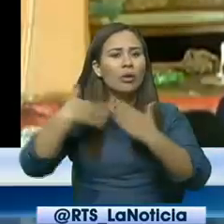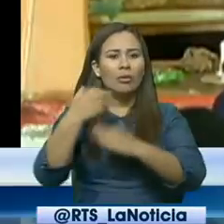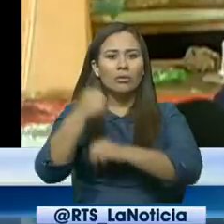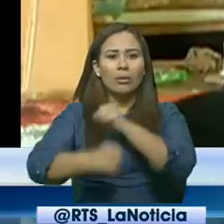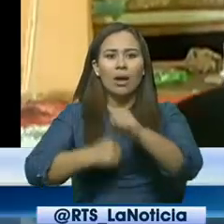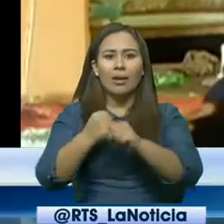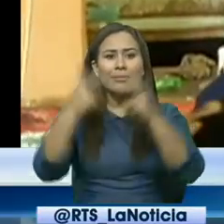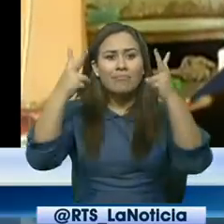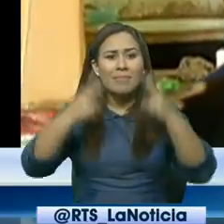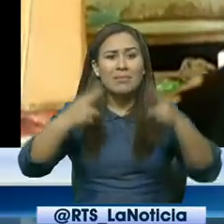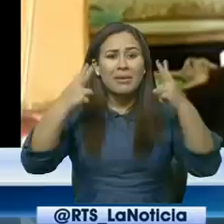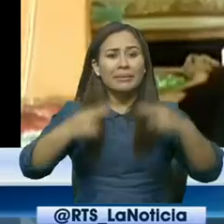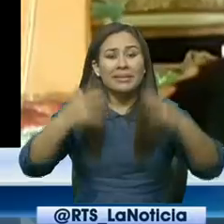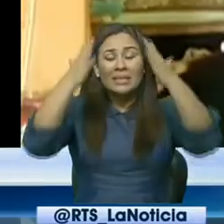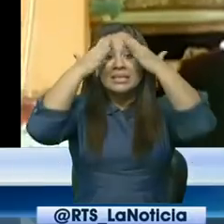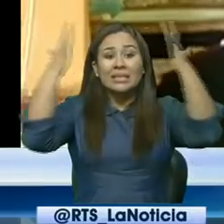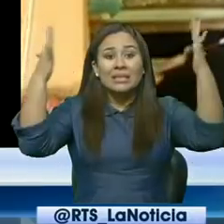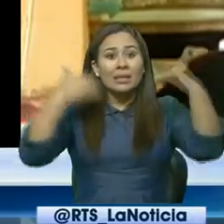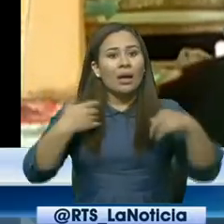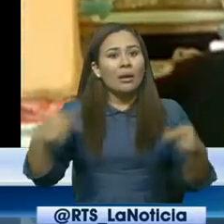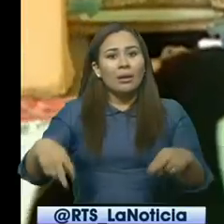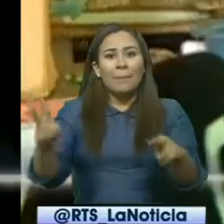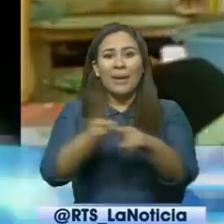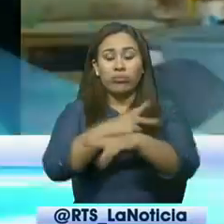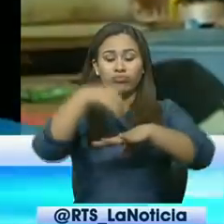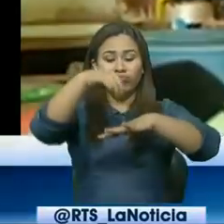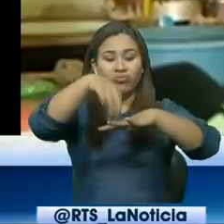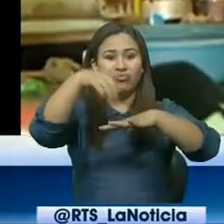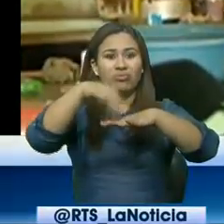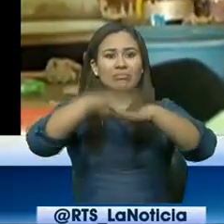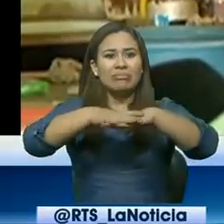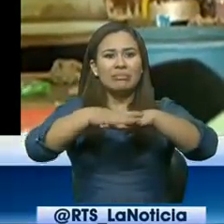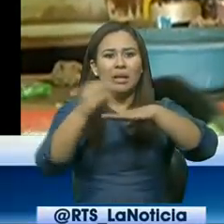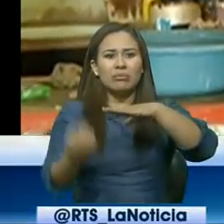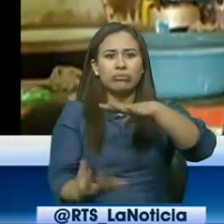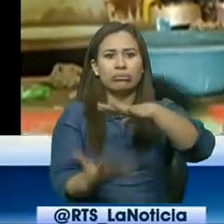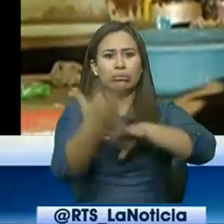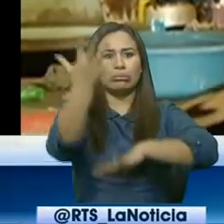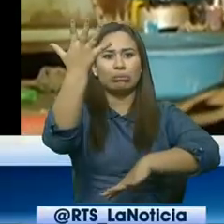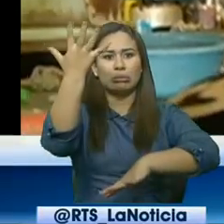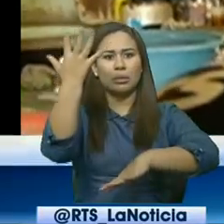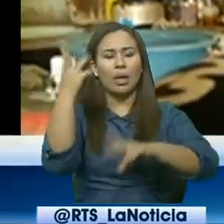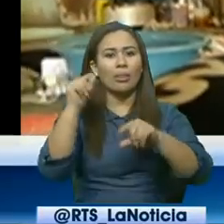el alcantarillado la lluvia